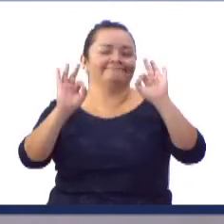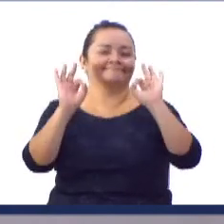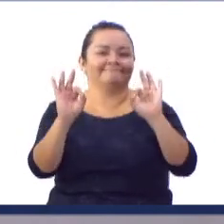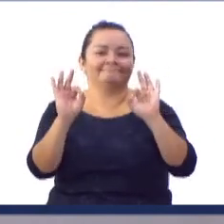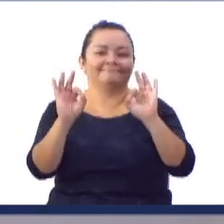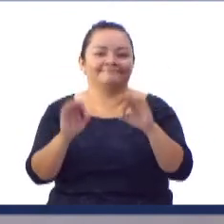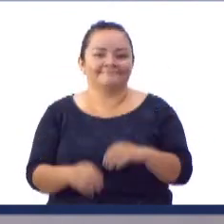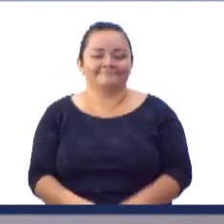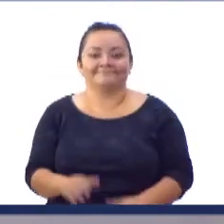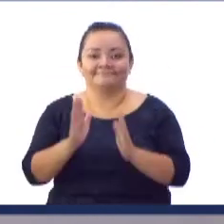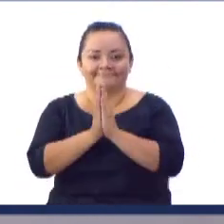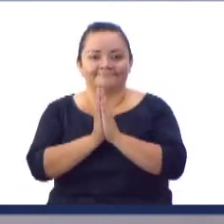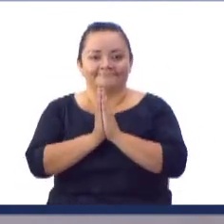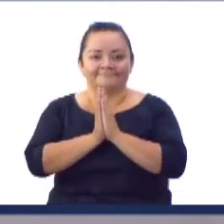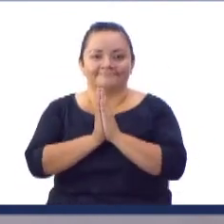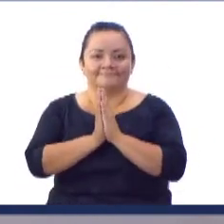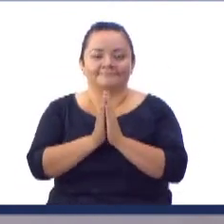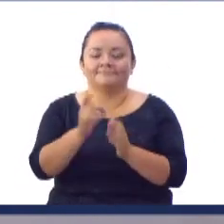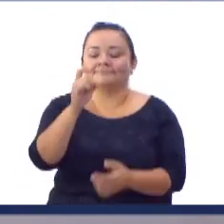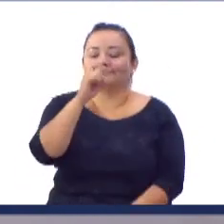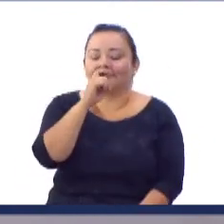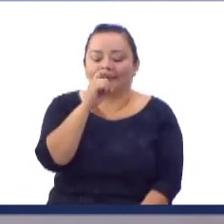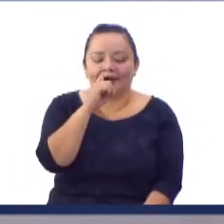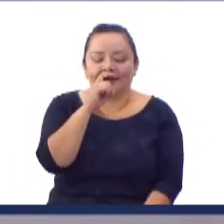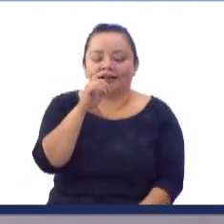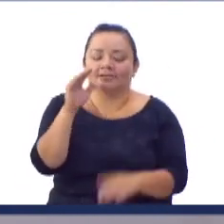mejor amén padre gracias señor